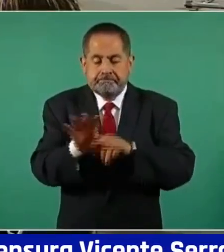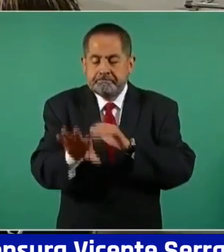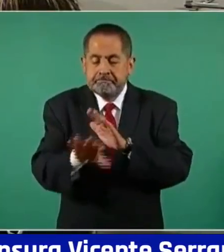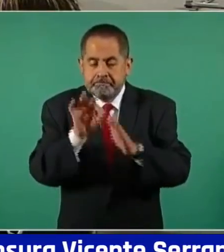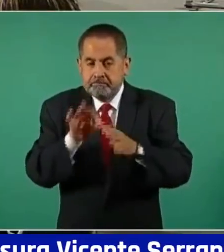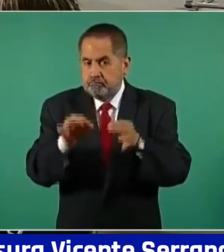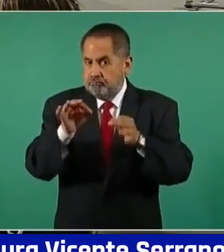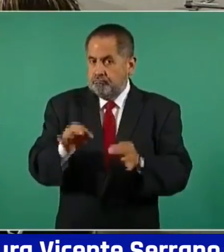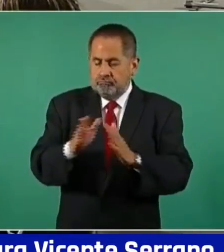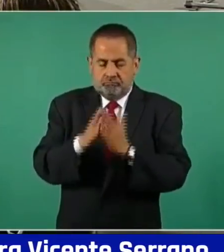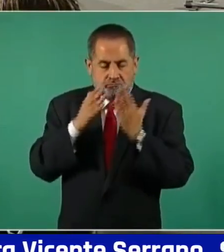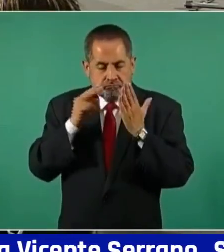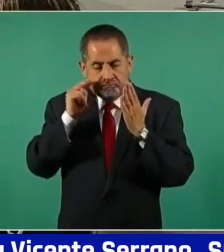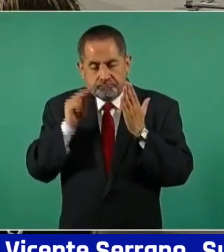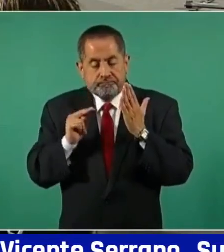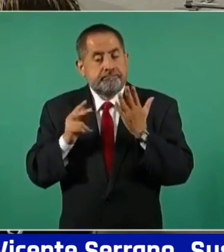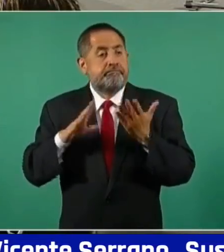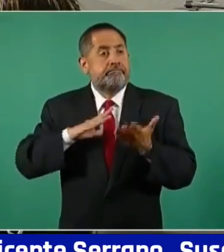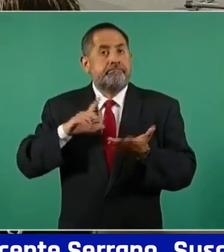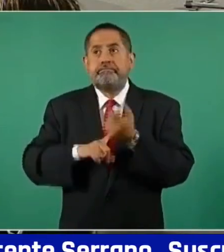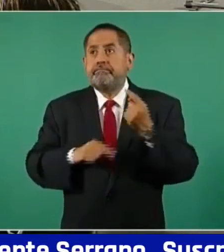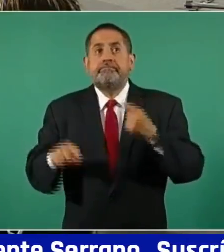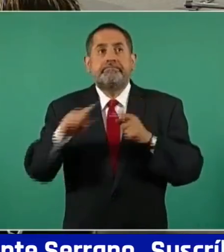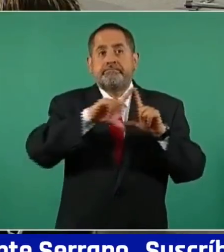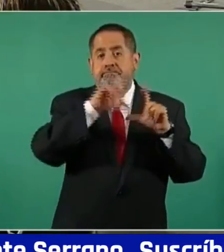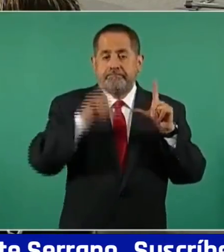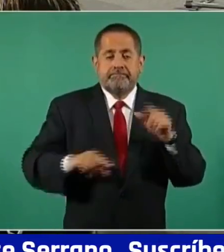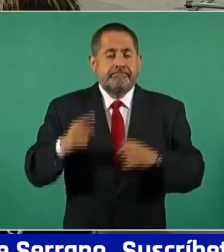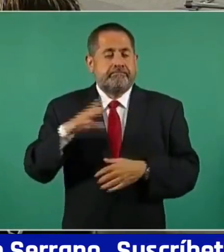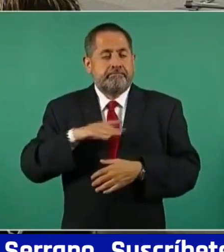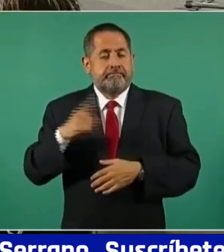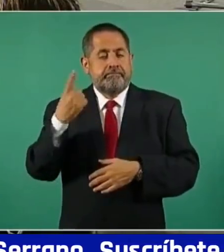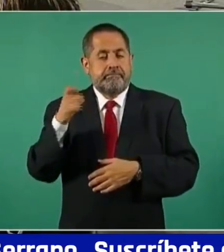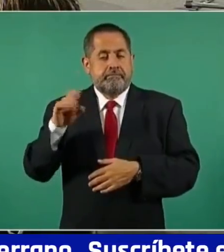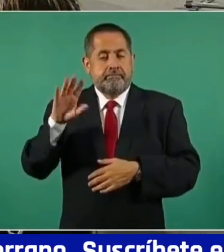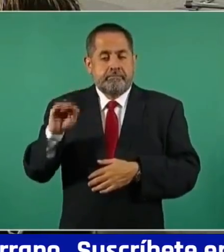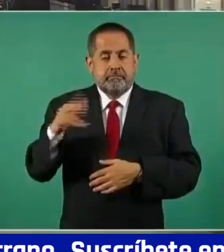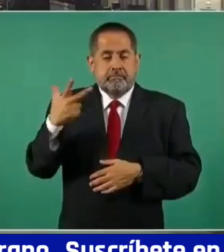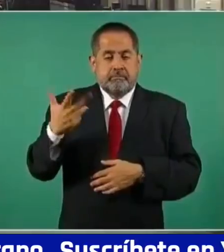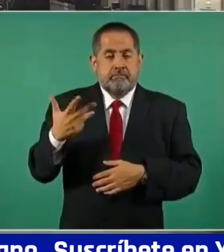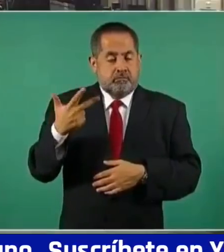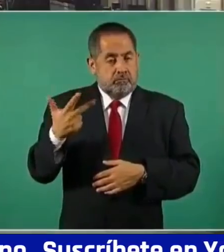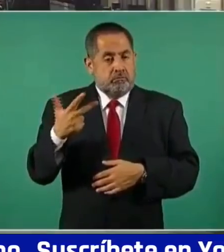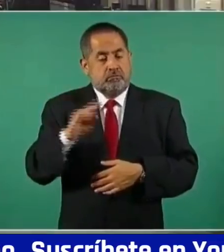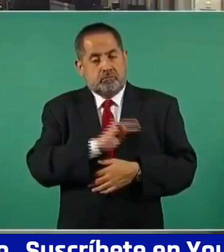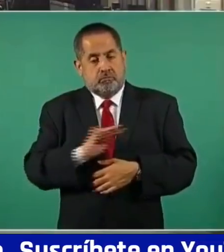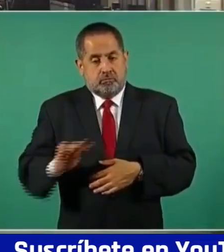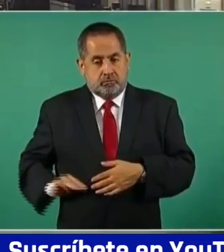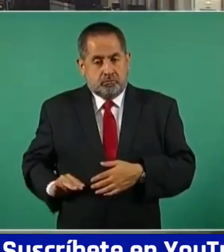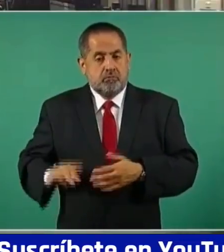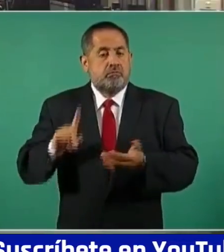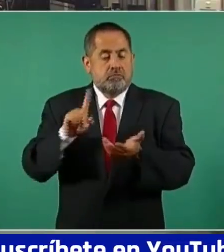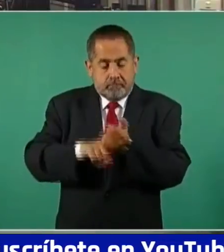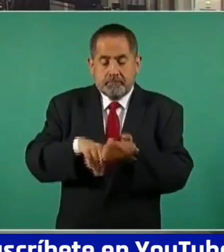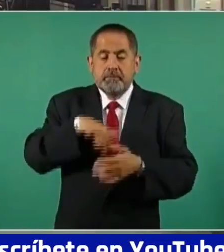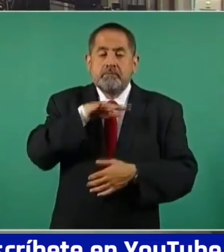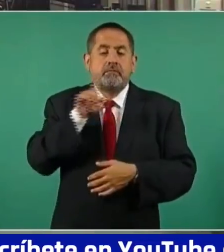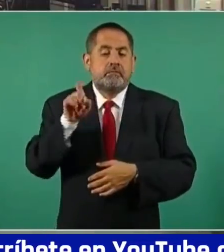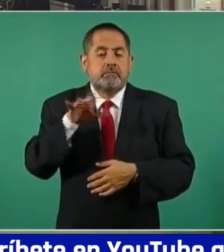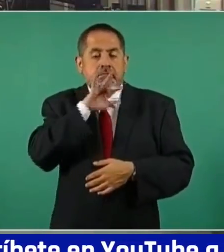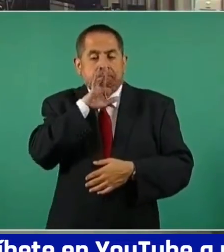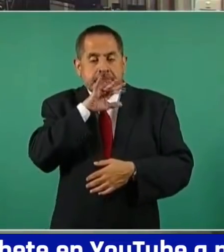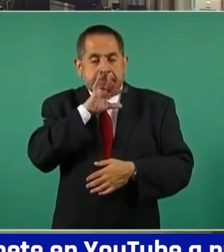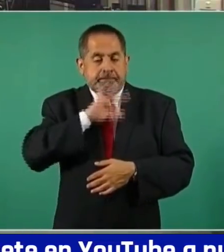que indica que en el país hay 198 municipios con contaminación de agua